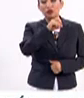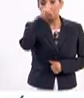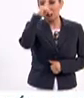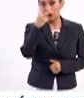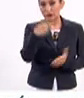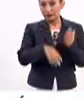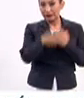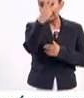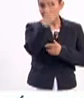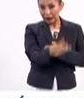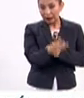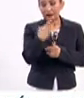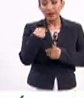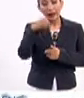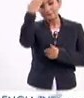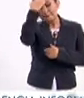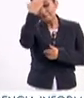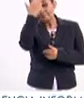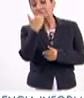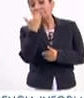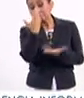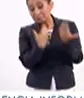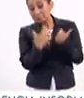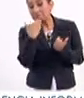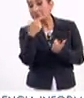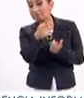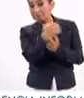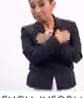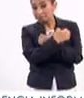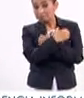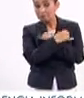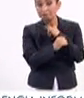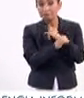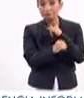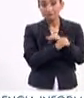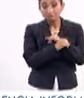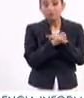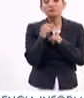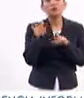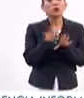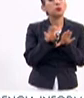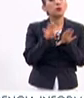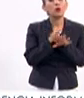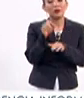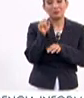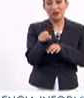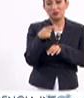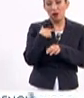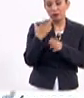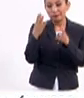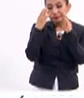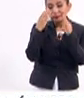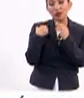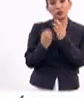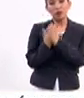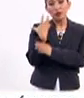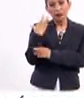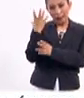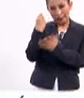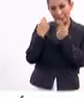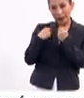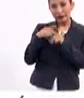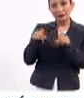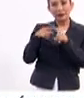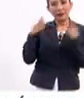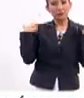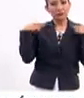desde 2003 se han tenido experiencias exitosas por medio de la educación a distancia, a través de las cuales se han formado y actualizado